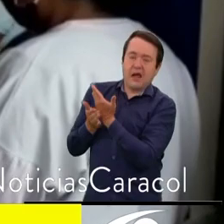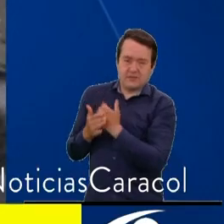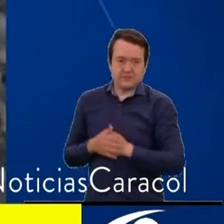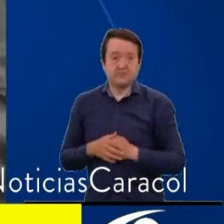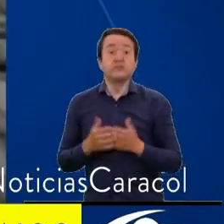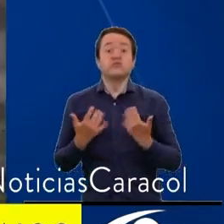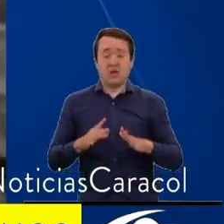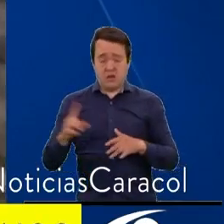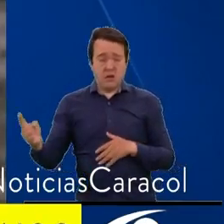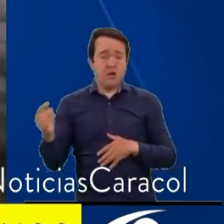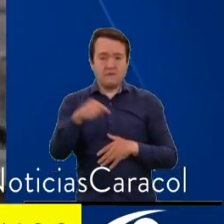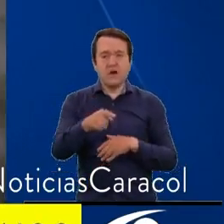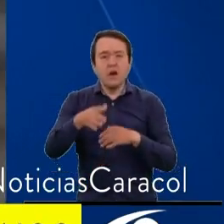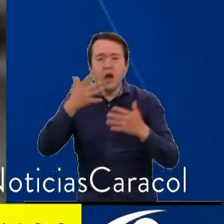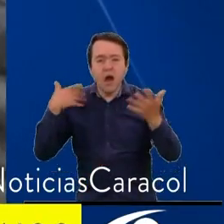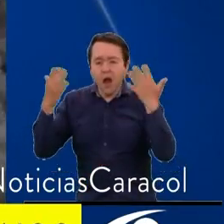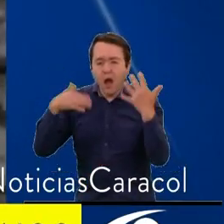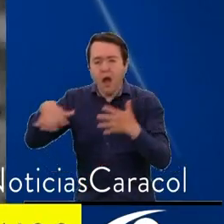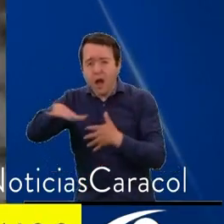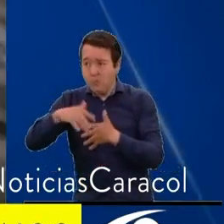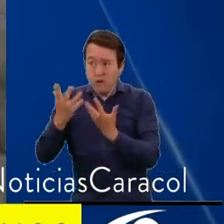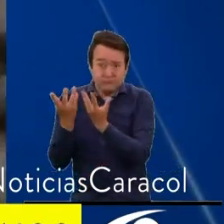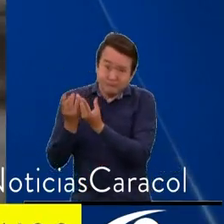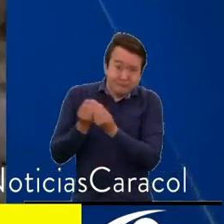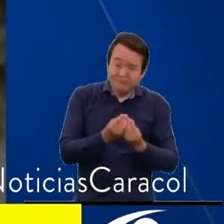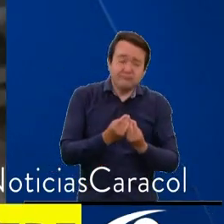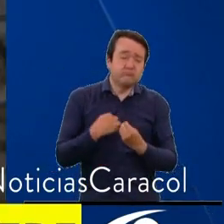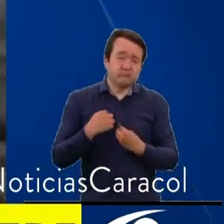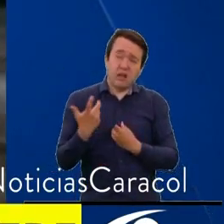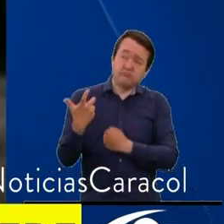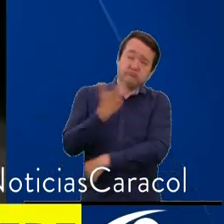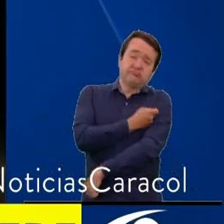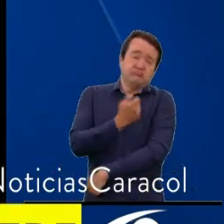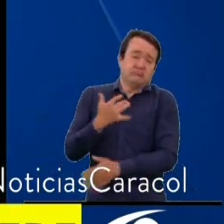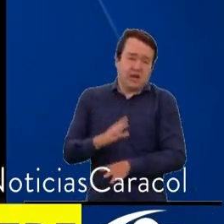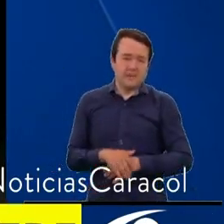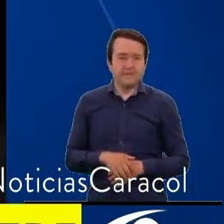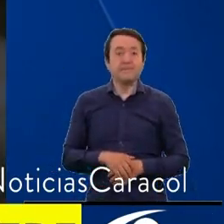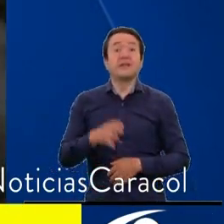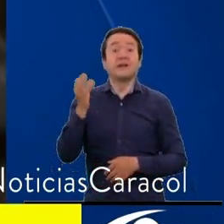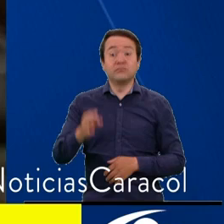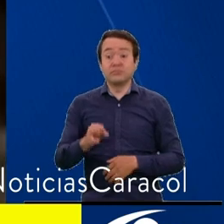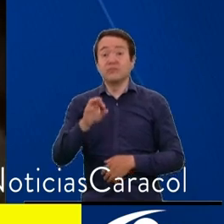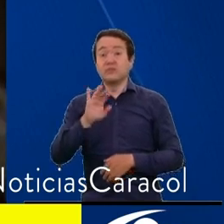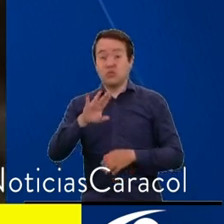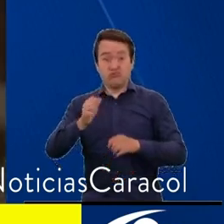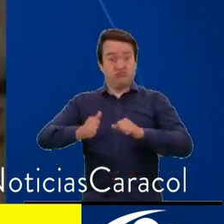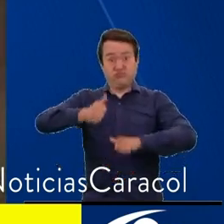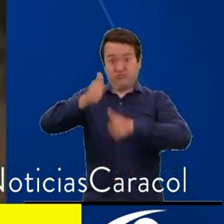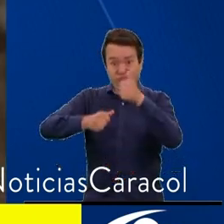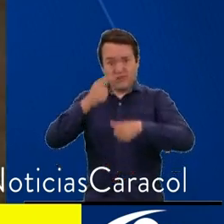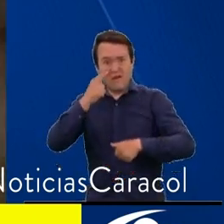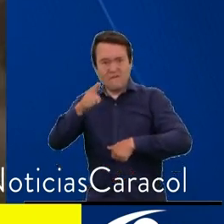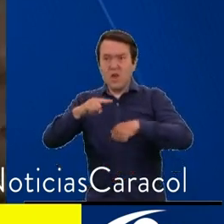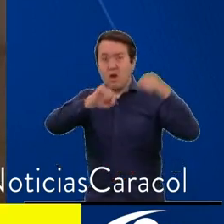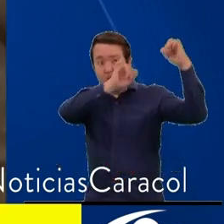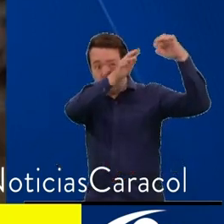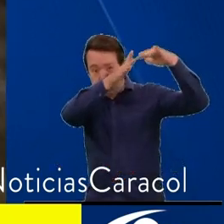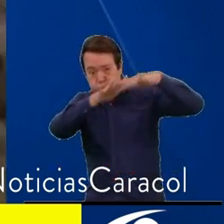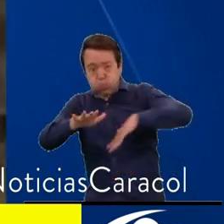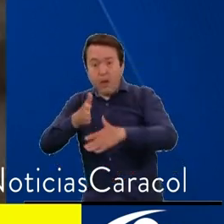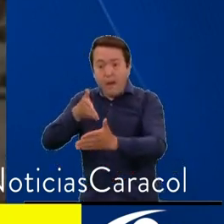vacunaron. Las autoridades de Antioquia trabajan para intentar restablecer el paso por vía terrestre, que resultó afectado por un